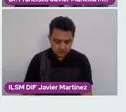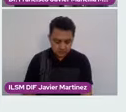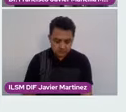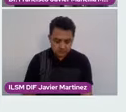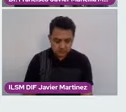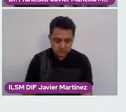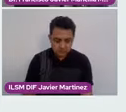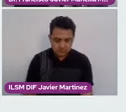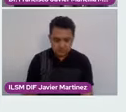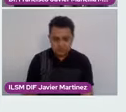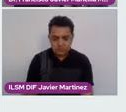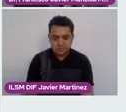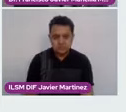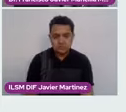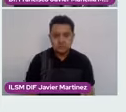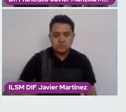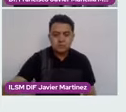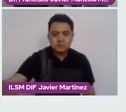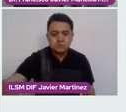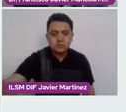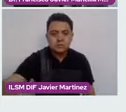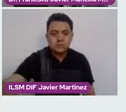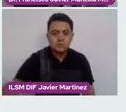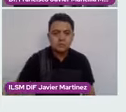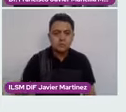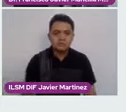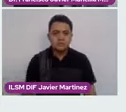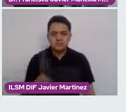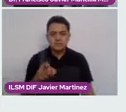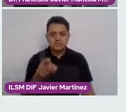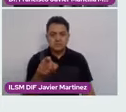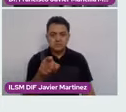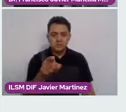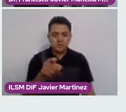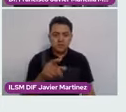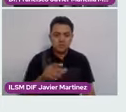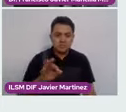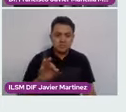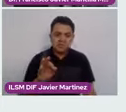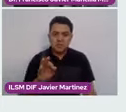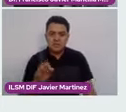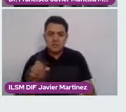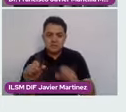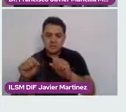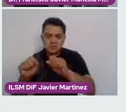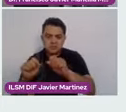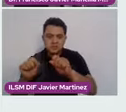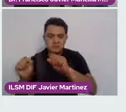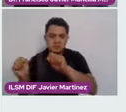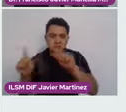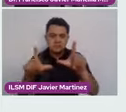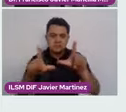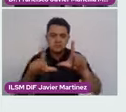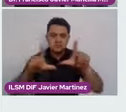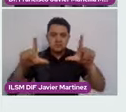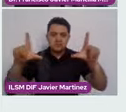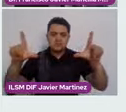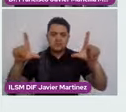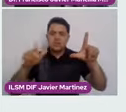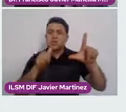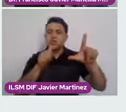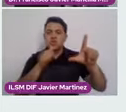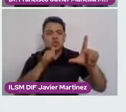Que ya debiera estar pues lista para verla completa, la pantalla. Por alguna razón la estamos viendo